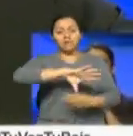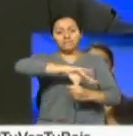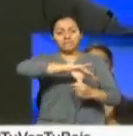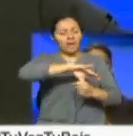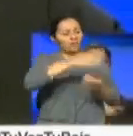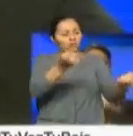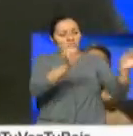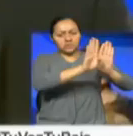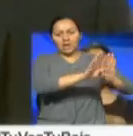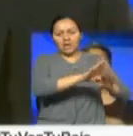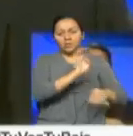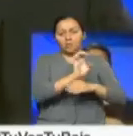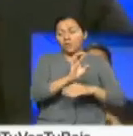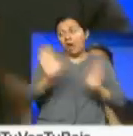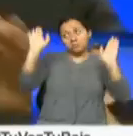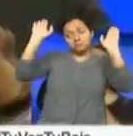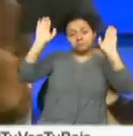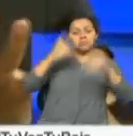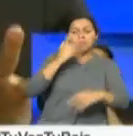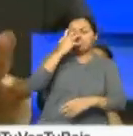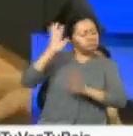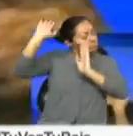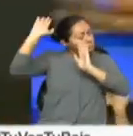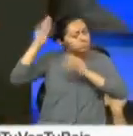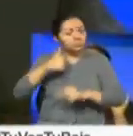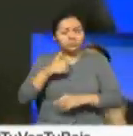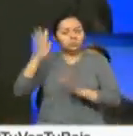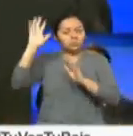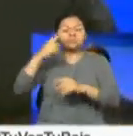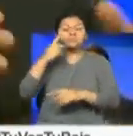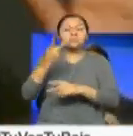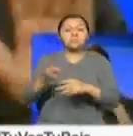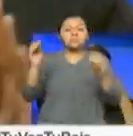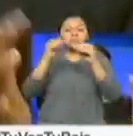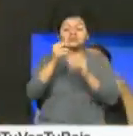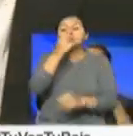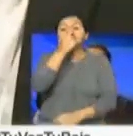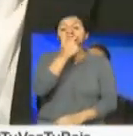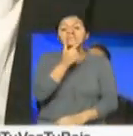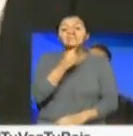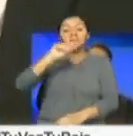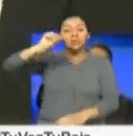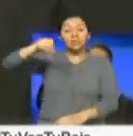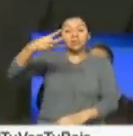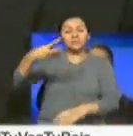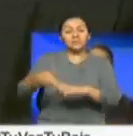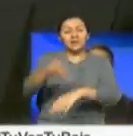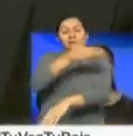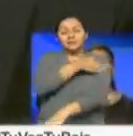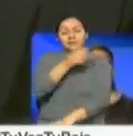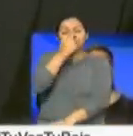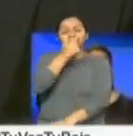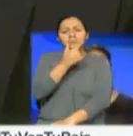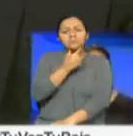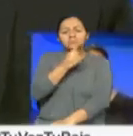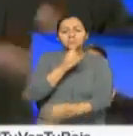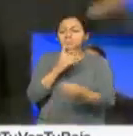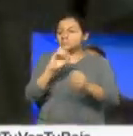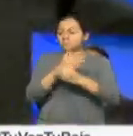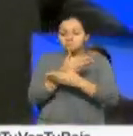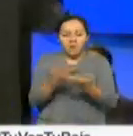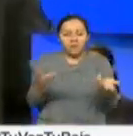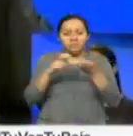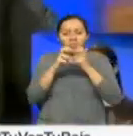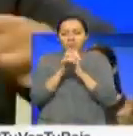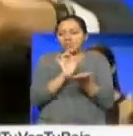de retaliación diplomática. La presión mediática, vaya a ver por lo que decía Carlos Vera, vocero de Odebrecht, que éramos unos irresponsables,